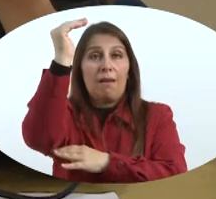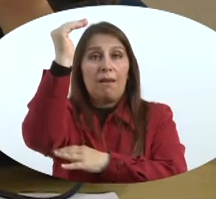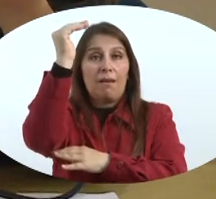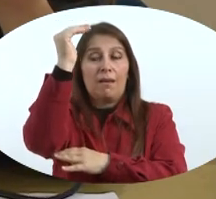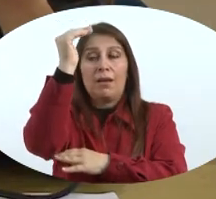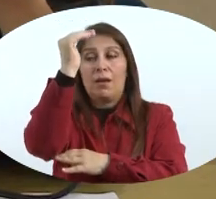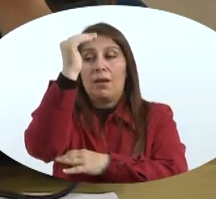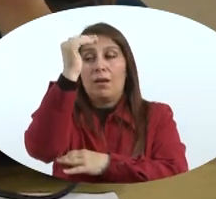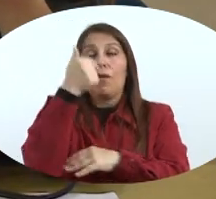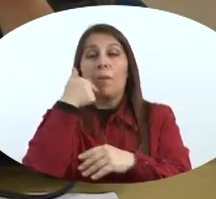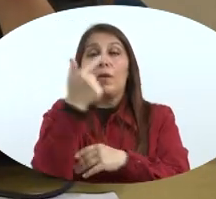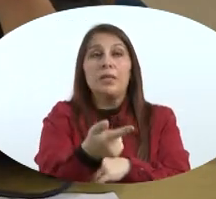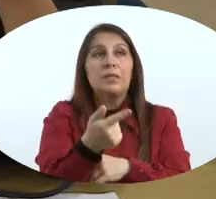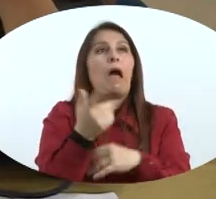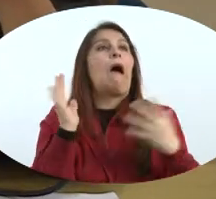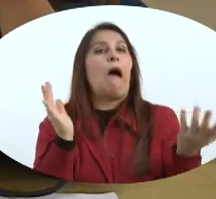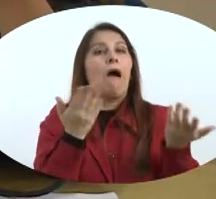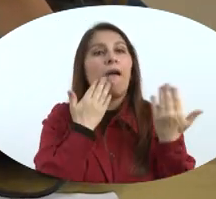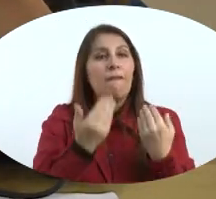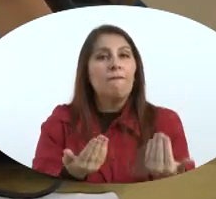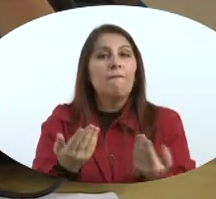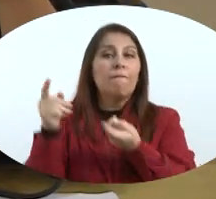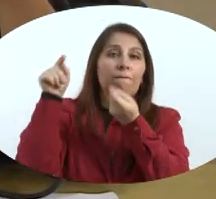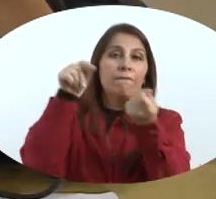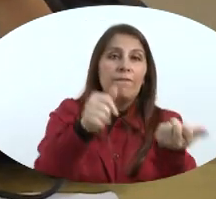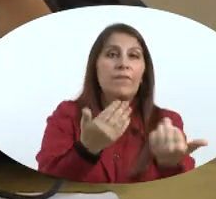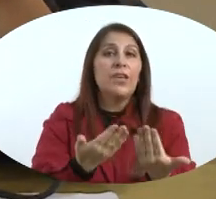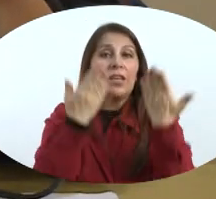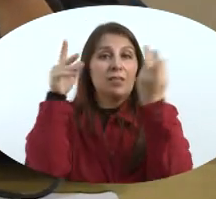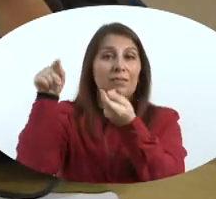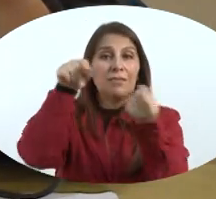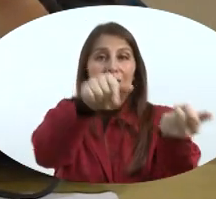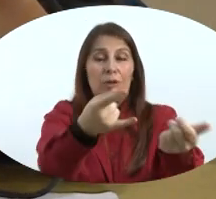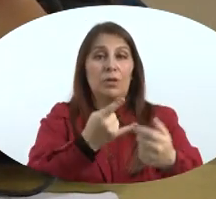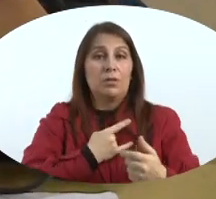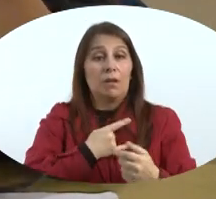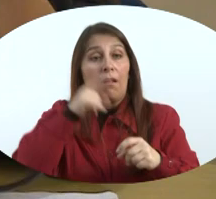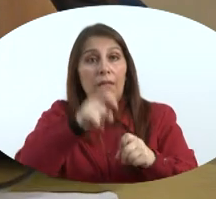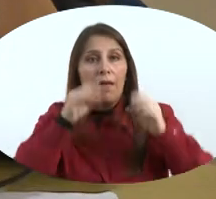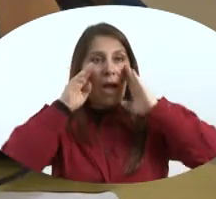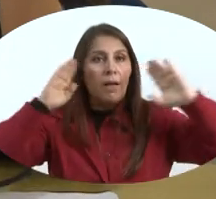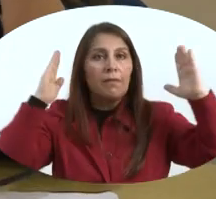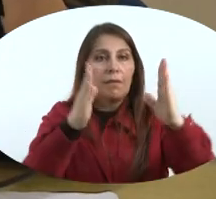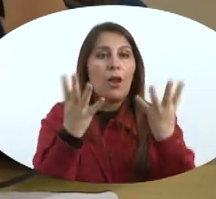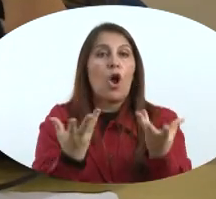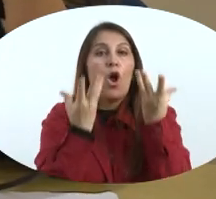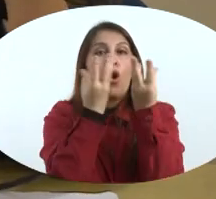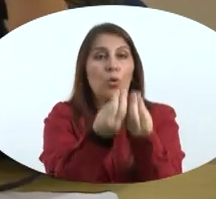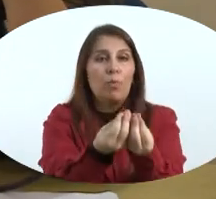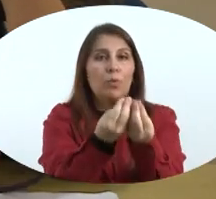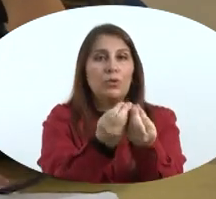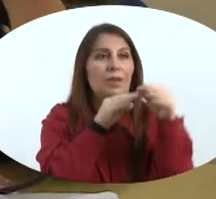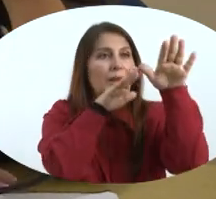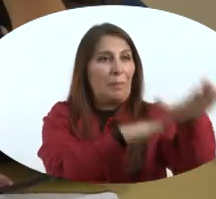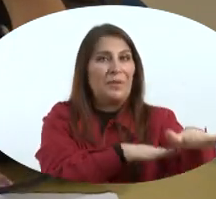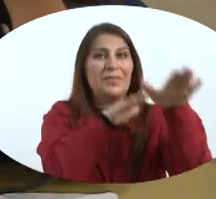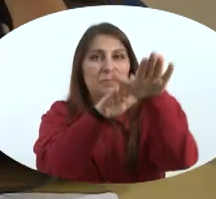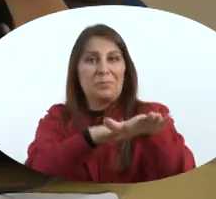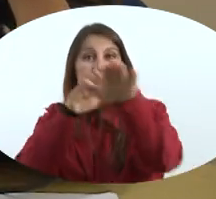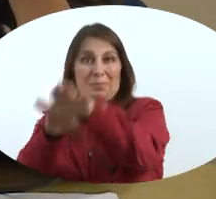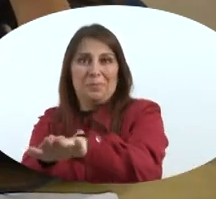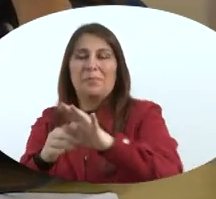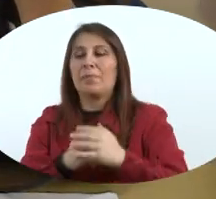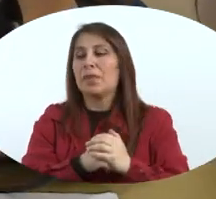el tema del bienestar universitario debe preocuparse porque por este tema de los grupos representativos que a sucedió varias cosas que